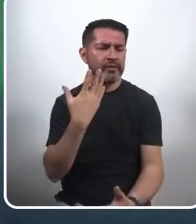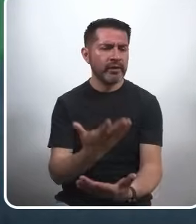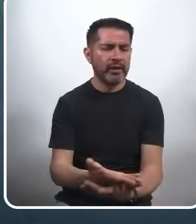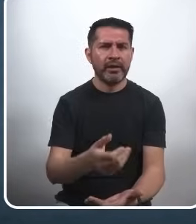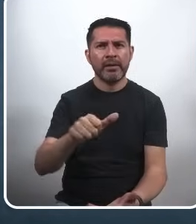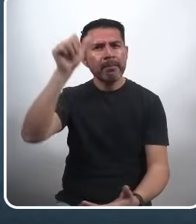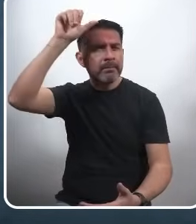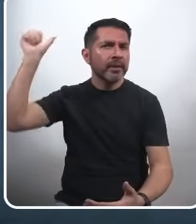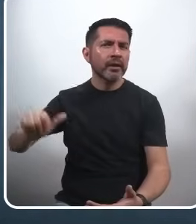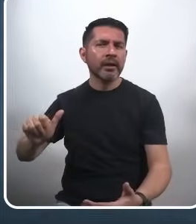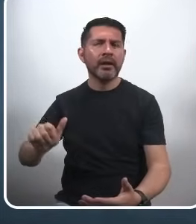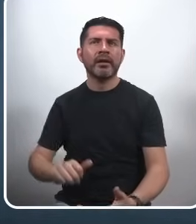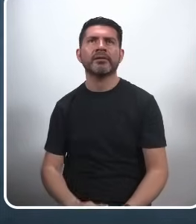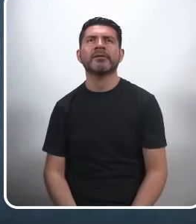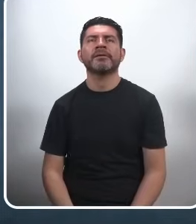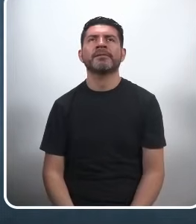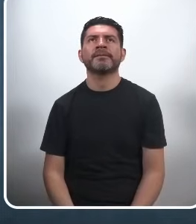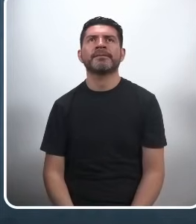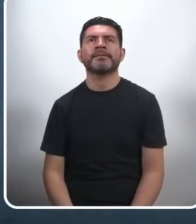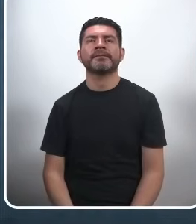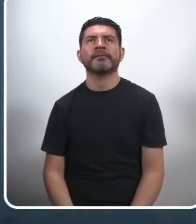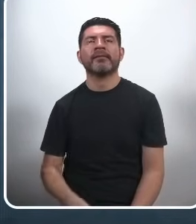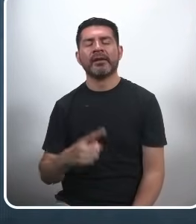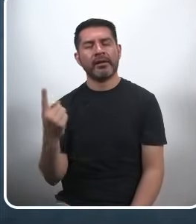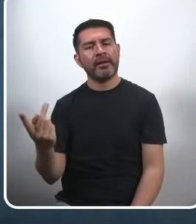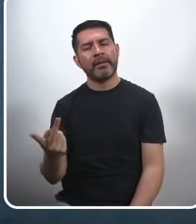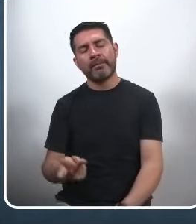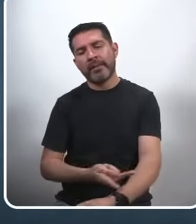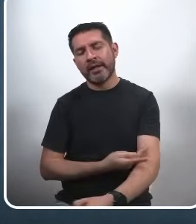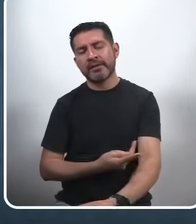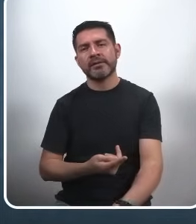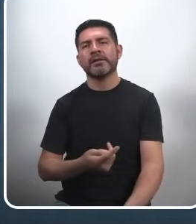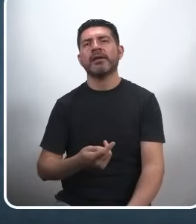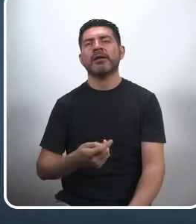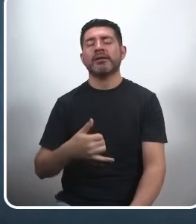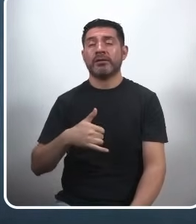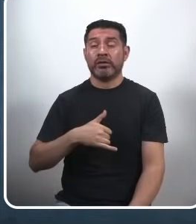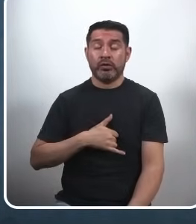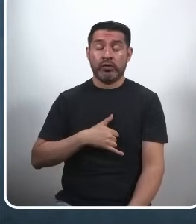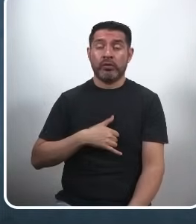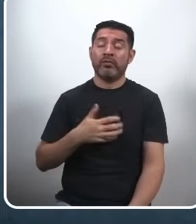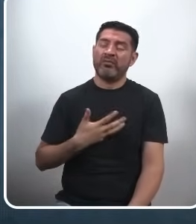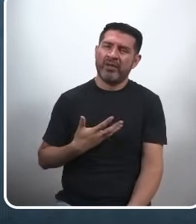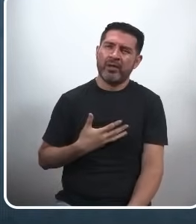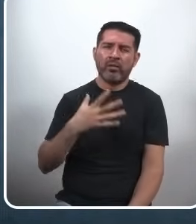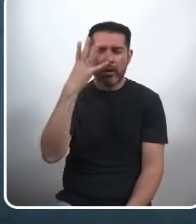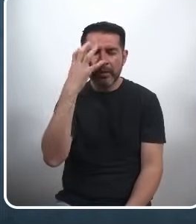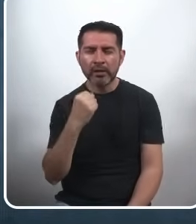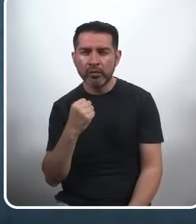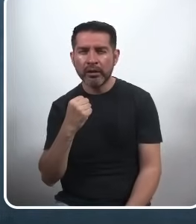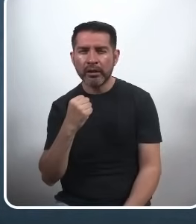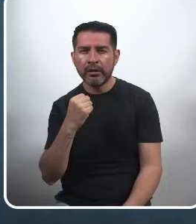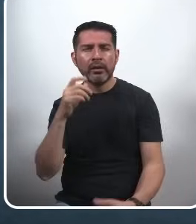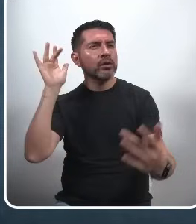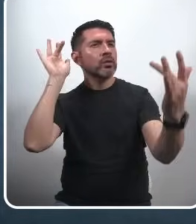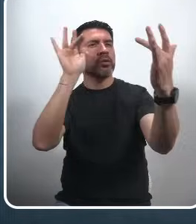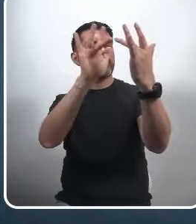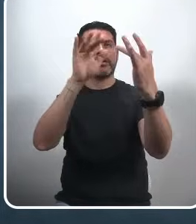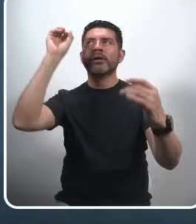pasa, Andrés, si descubro que estoy amargado? Conéctate a la gracia otra vez. ¿Qué pasa, Andrés, si descubro